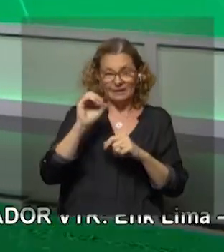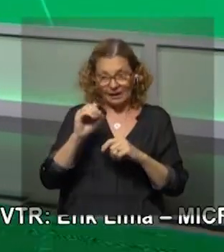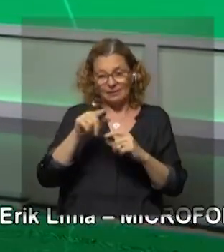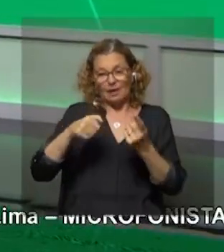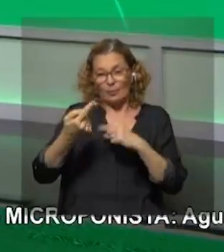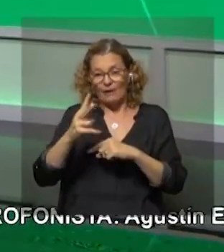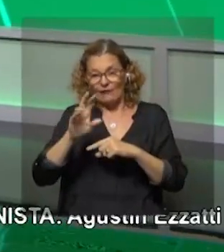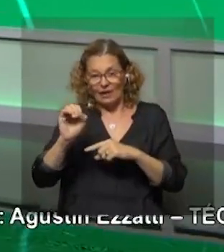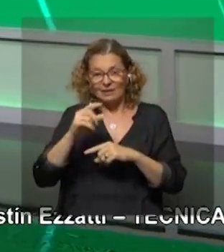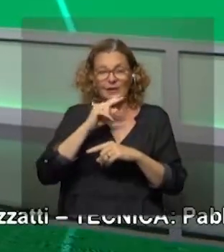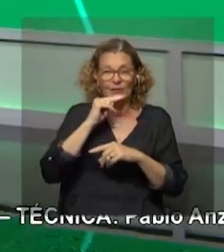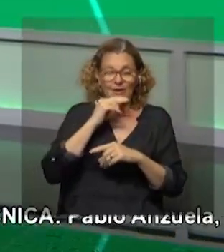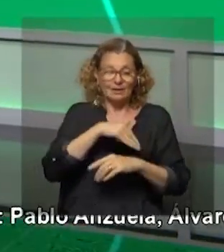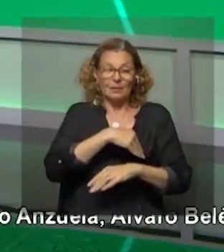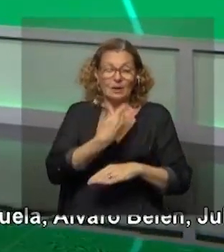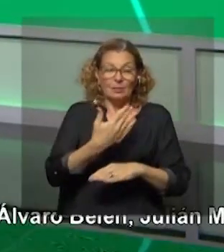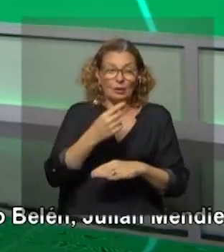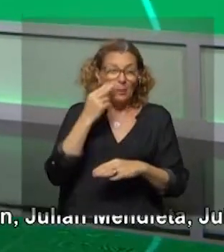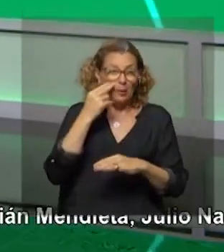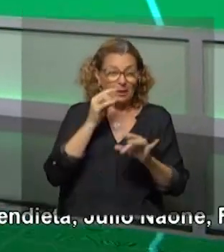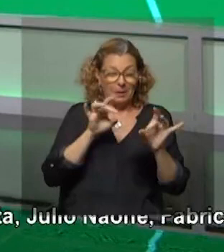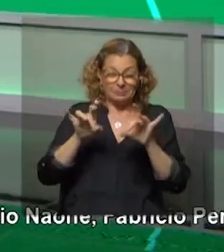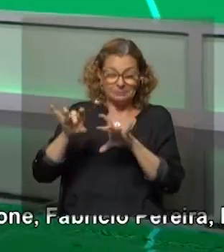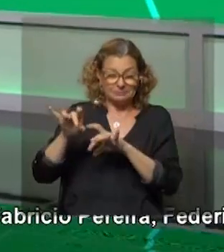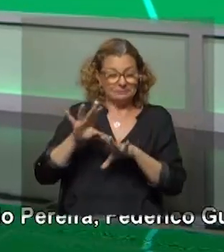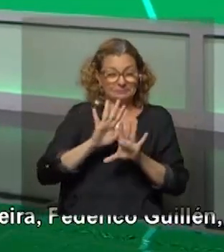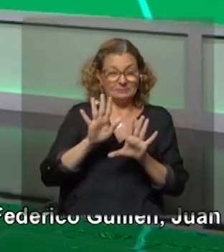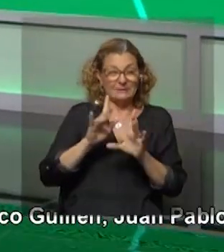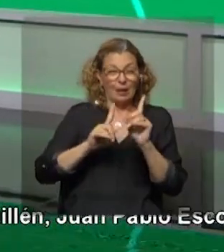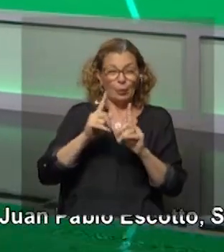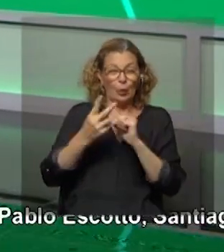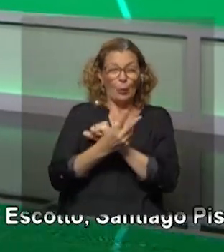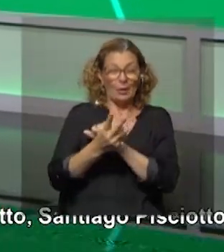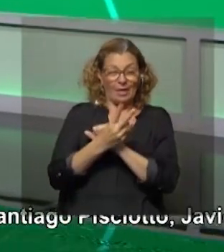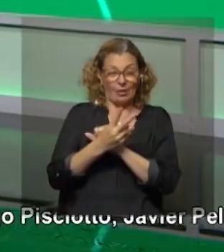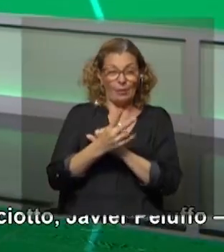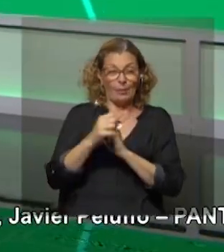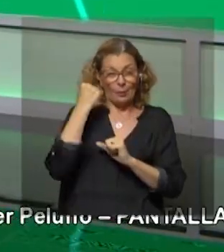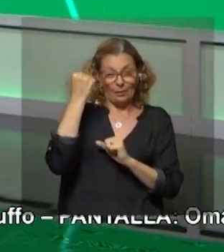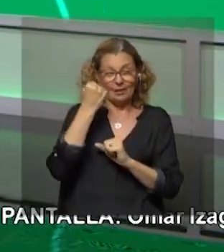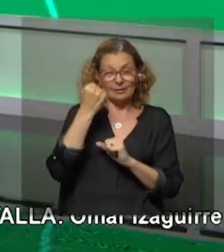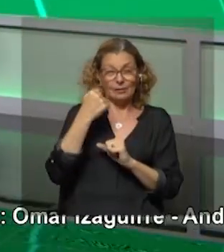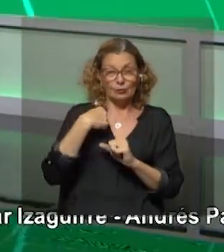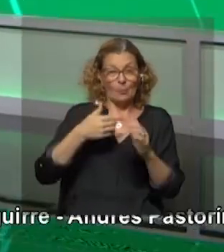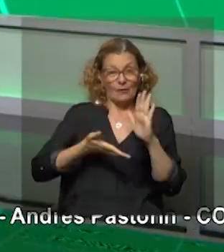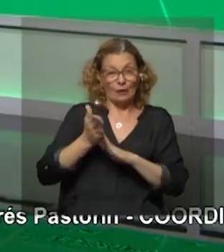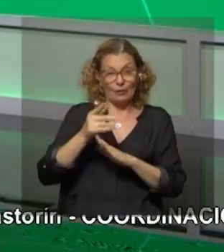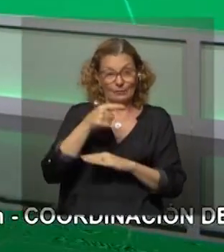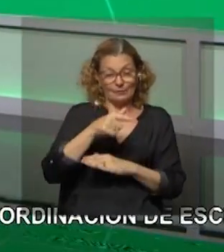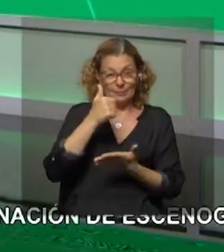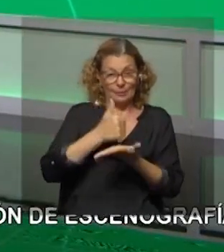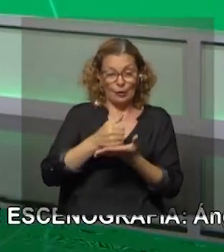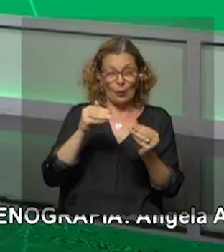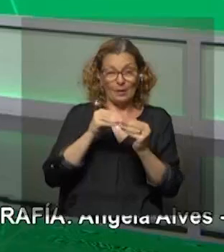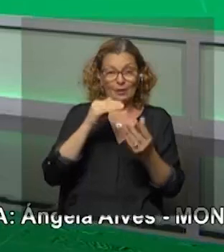el viernes las temperaturas las bacterias que andan dando vuelta Así que tener algunos cuidadito Bueno yo me voy pero mi